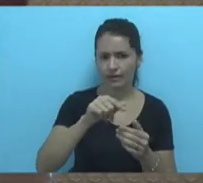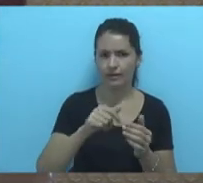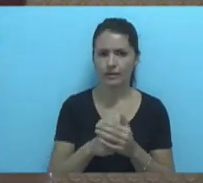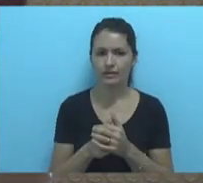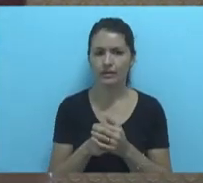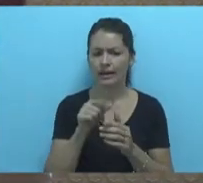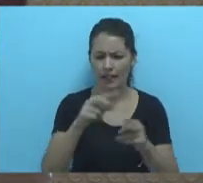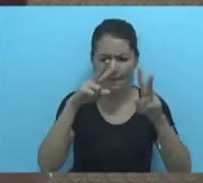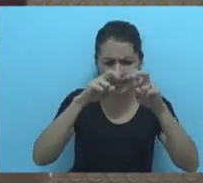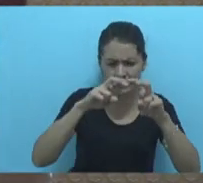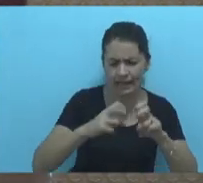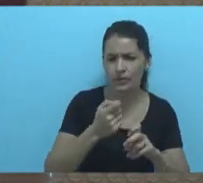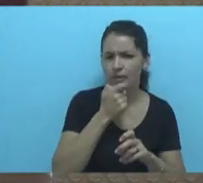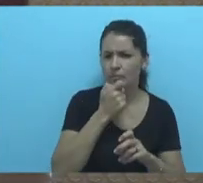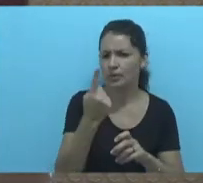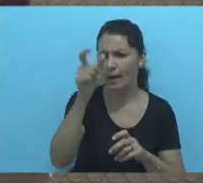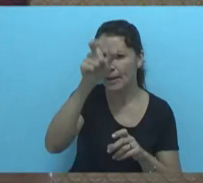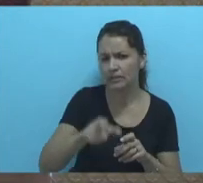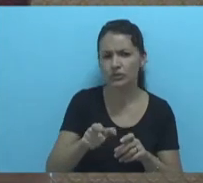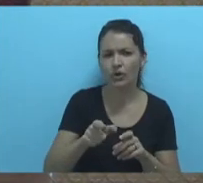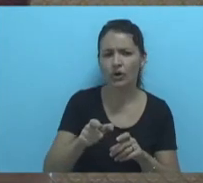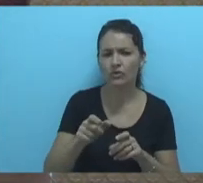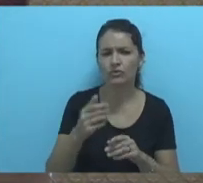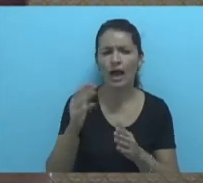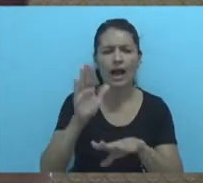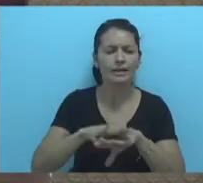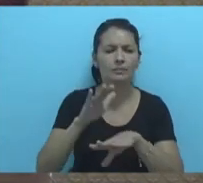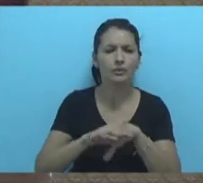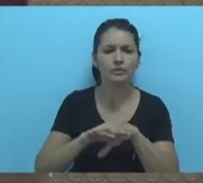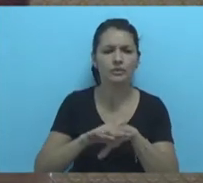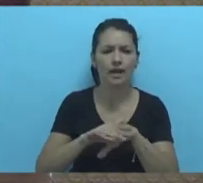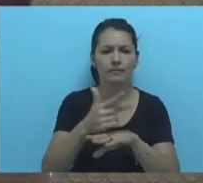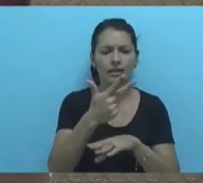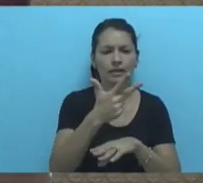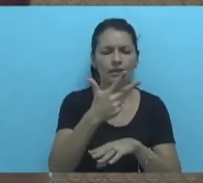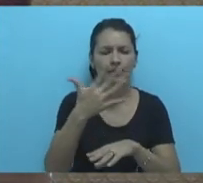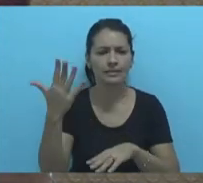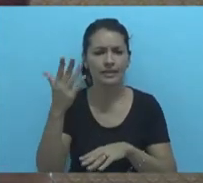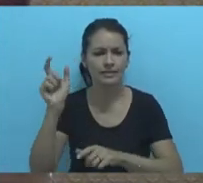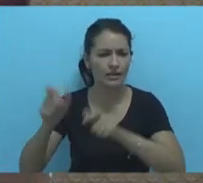la investigación de un tipo que ha matado a más de 35 personas, que le gusta torturar,